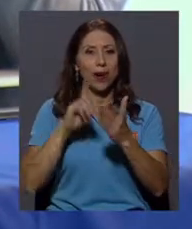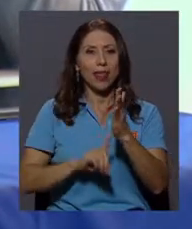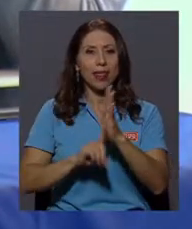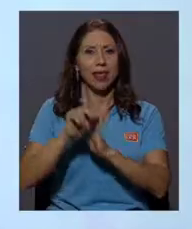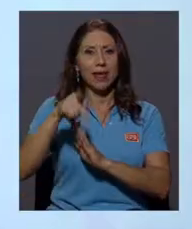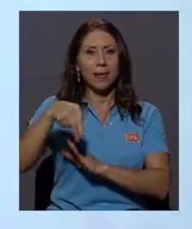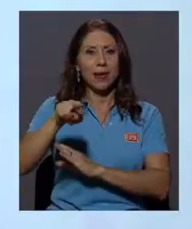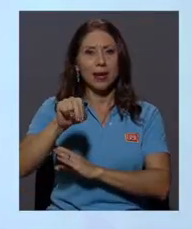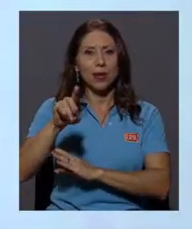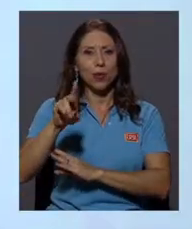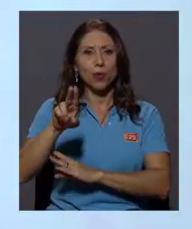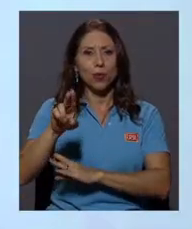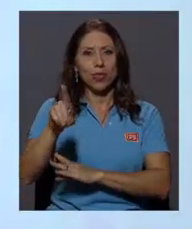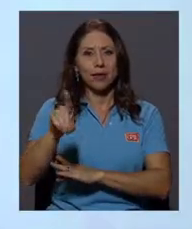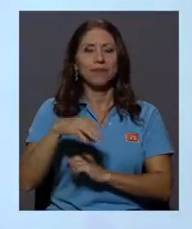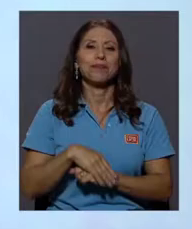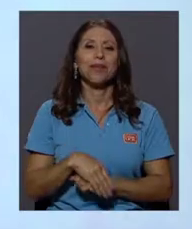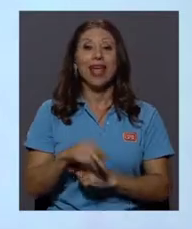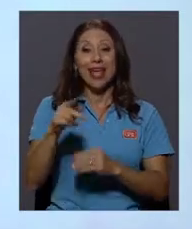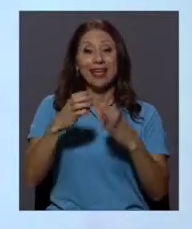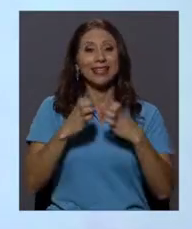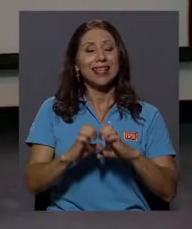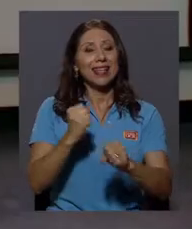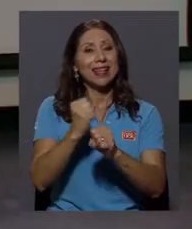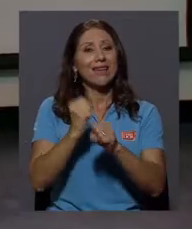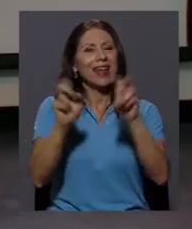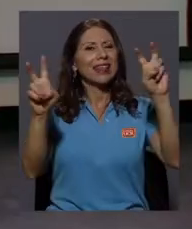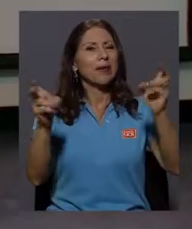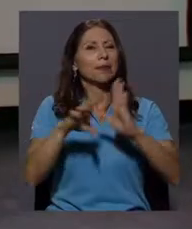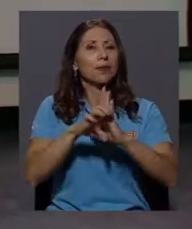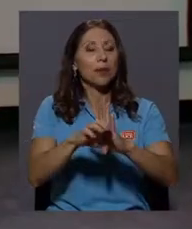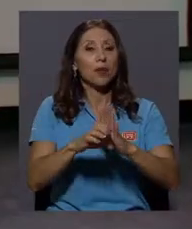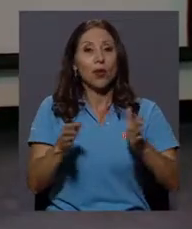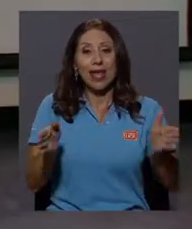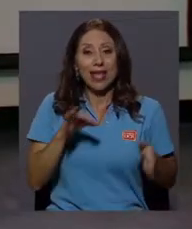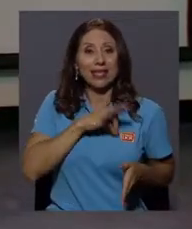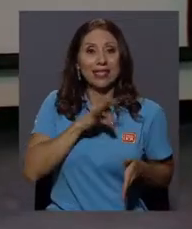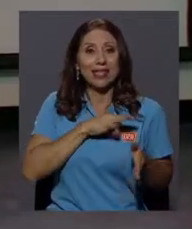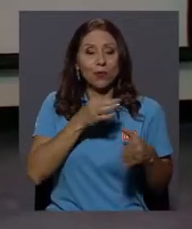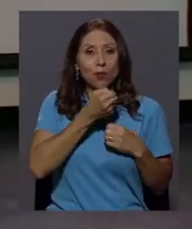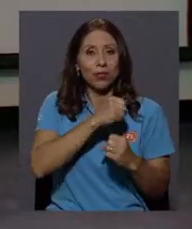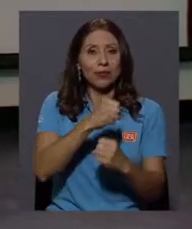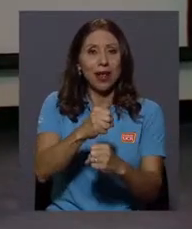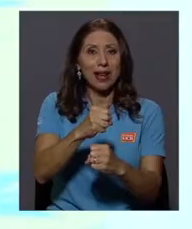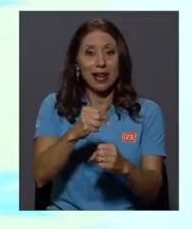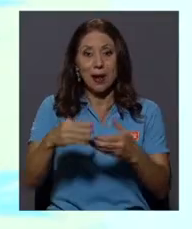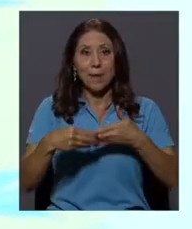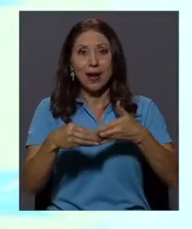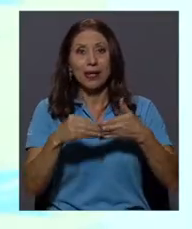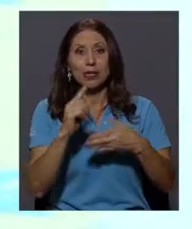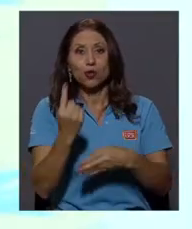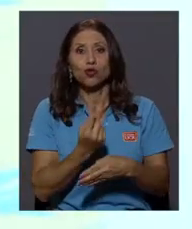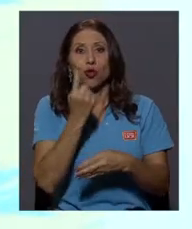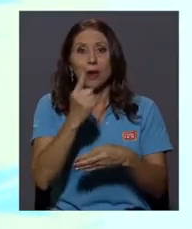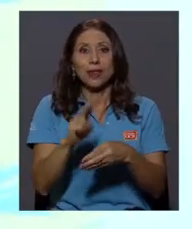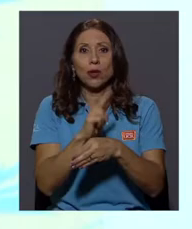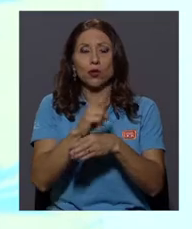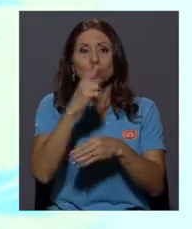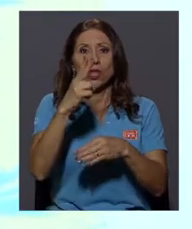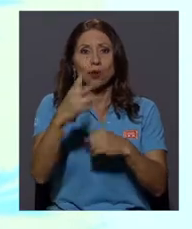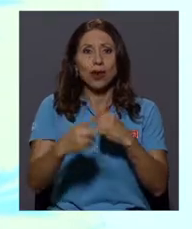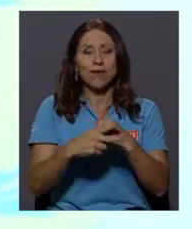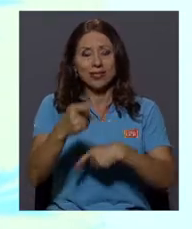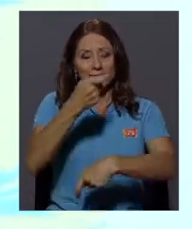desarrollo la estrategia trabaja en ejes como el incentivo municipal para sustituir el plástico de un solo uso por materiales renovables y